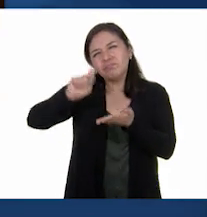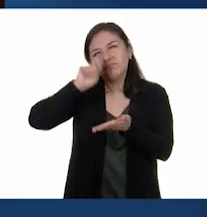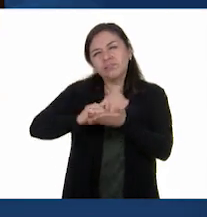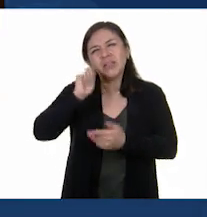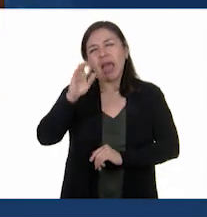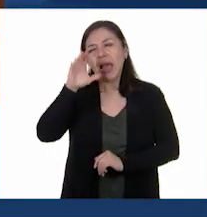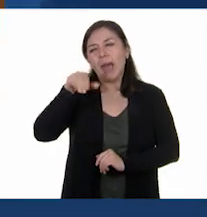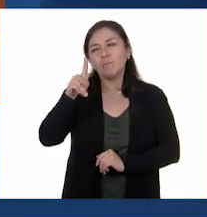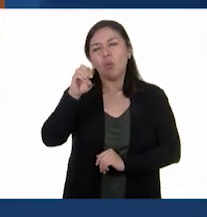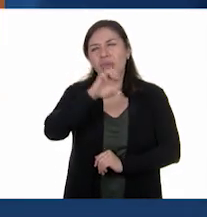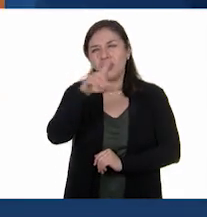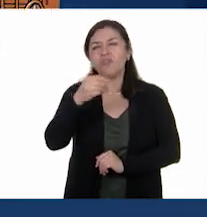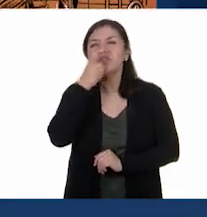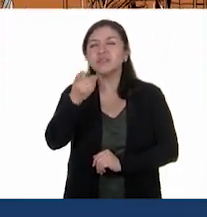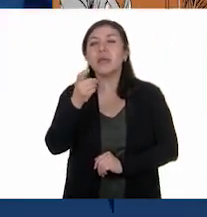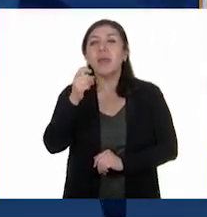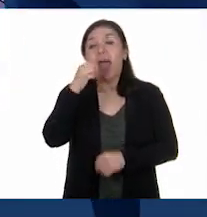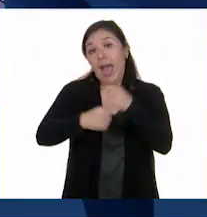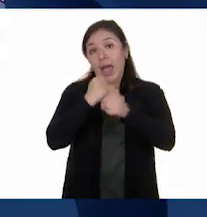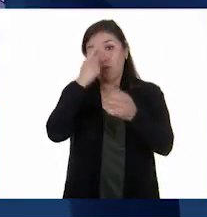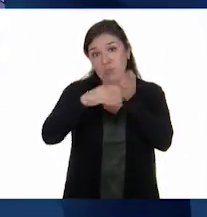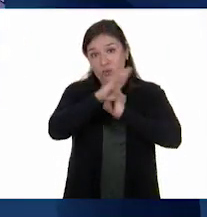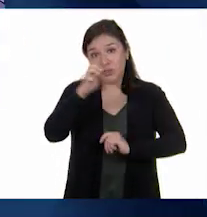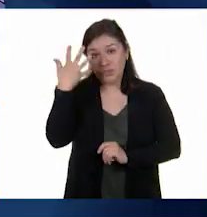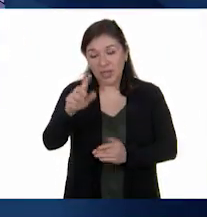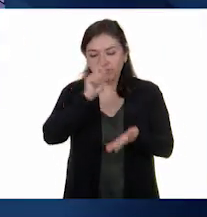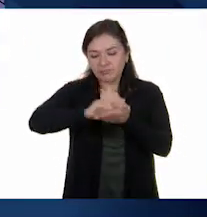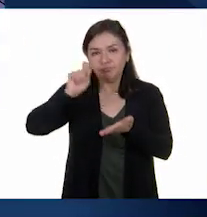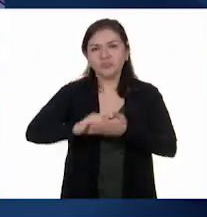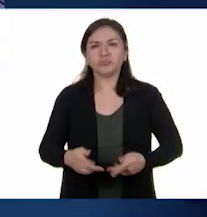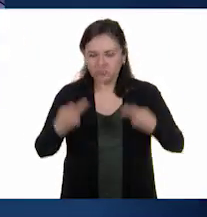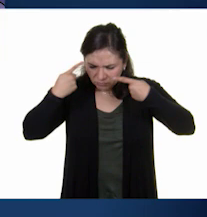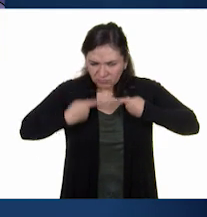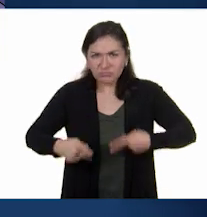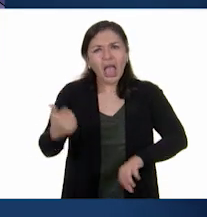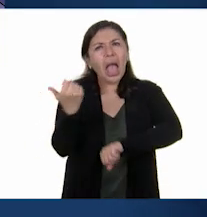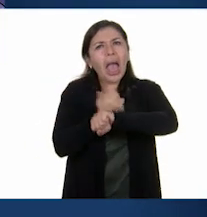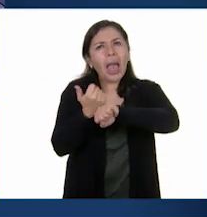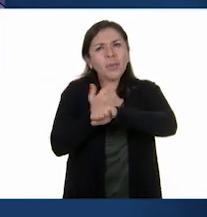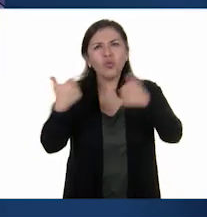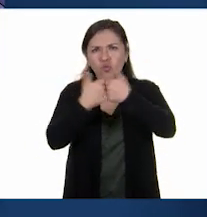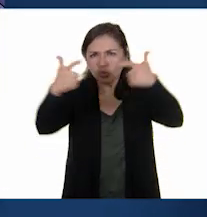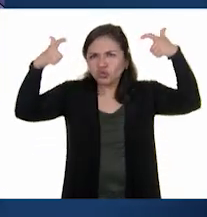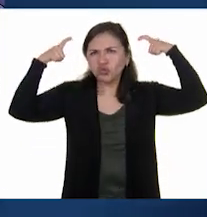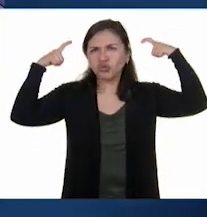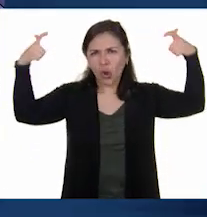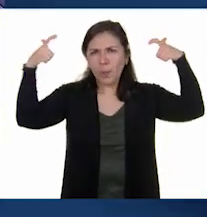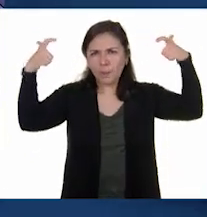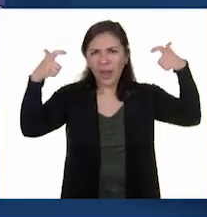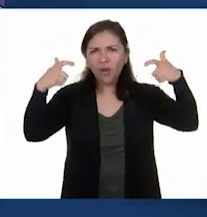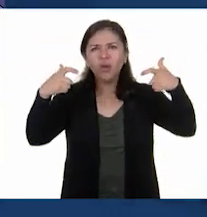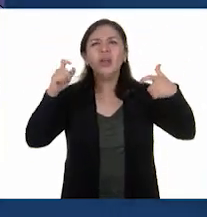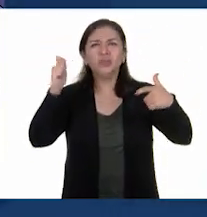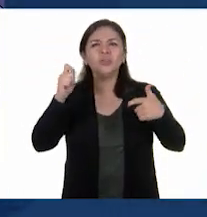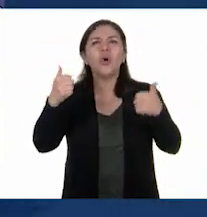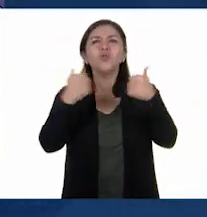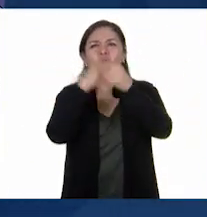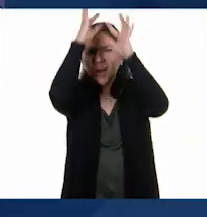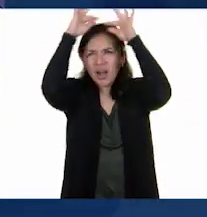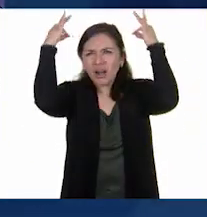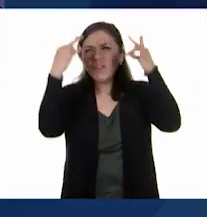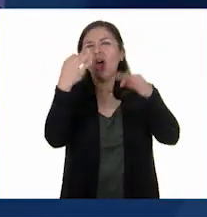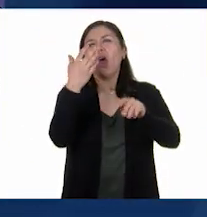del siguiente modo en 1910. Vestido de amarillo y llevando un sombrero ancho, con listón tricolor en la copa y